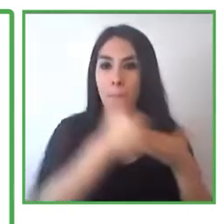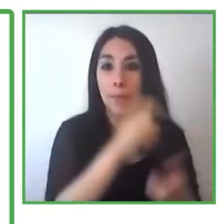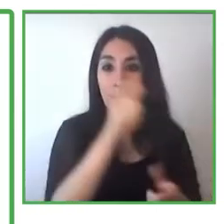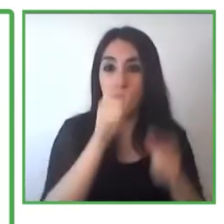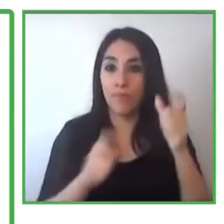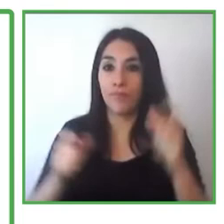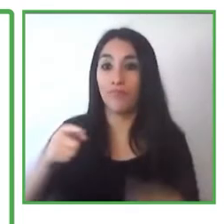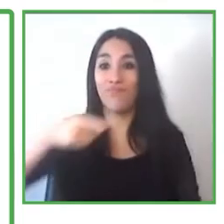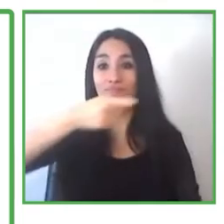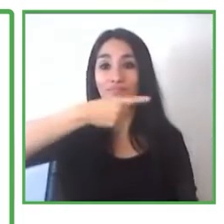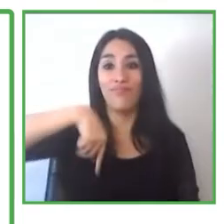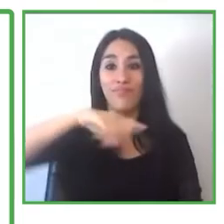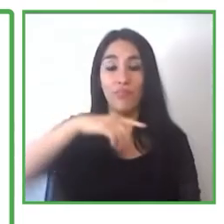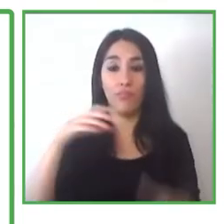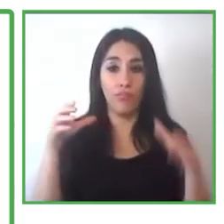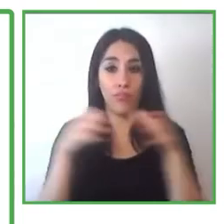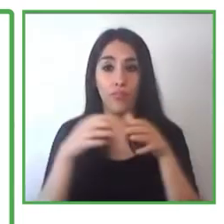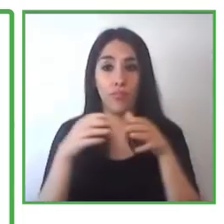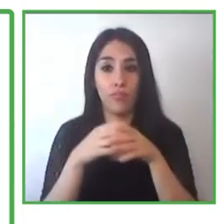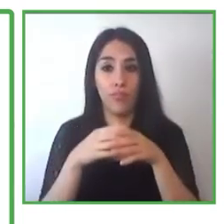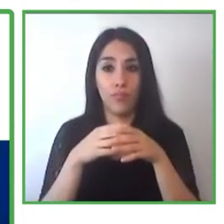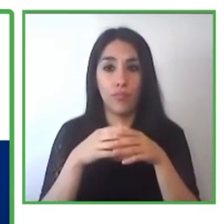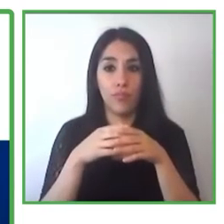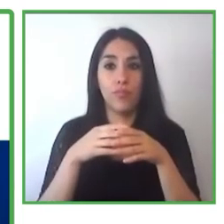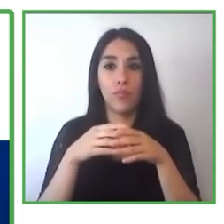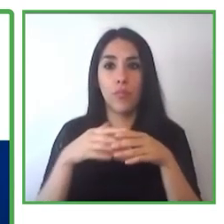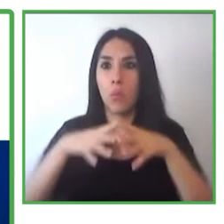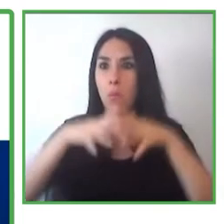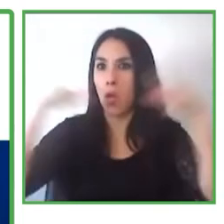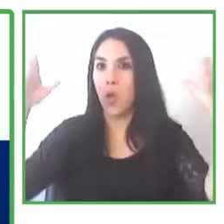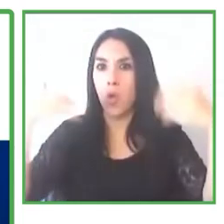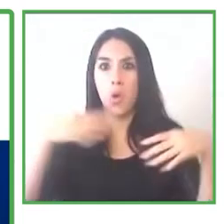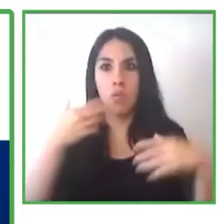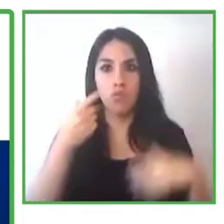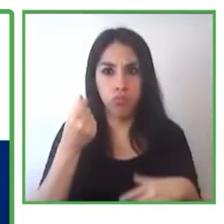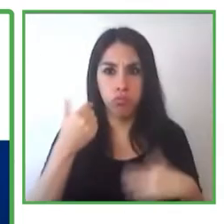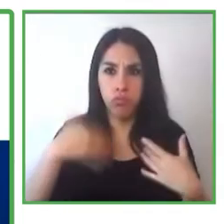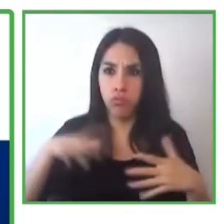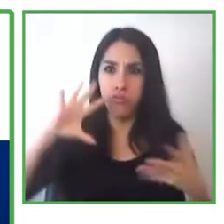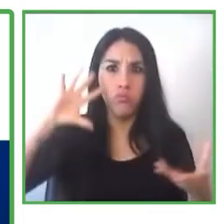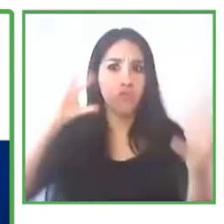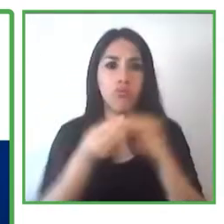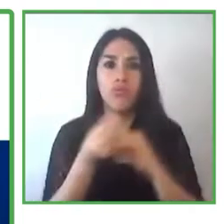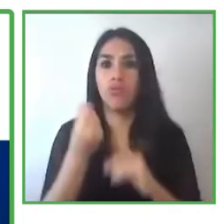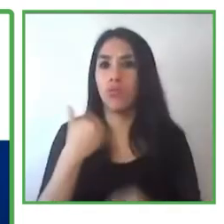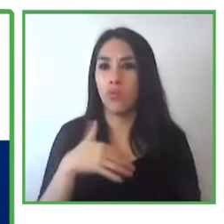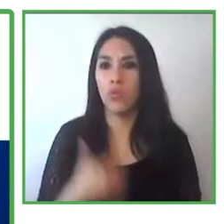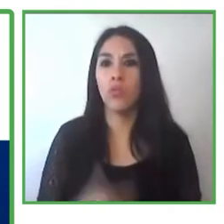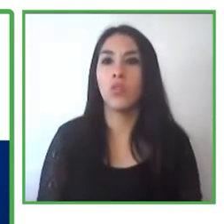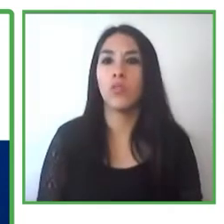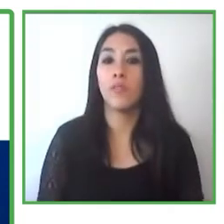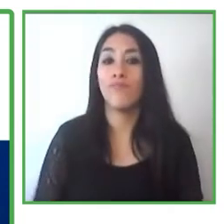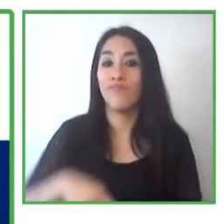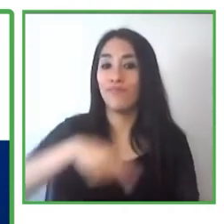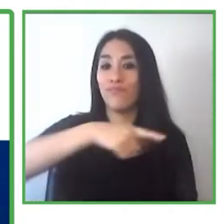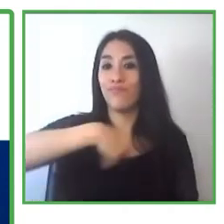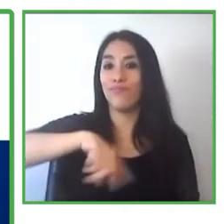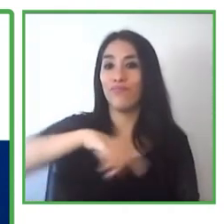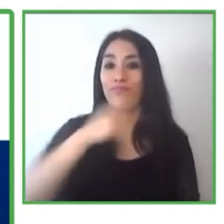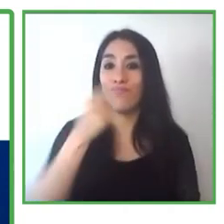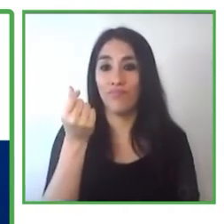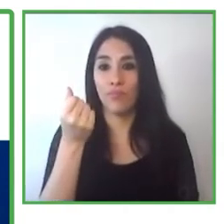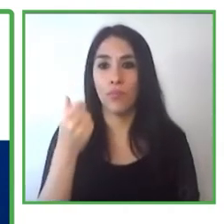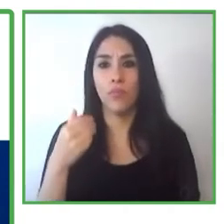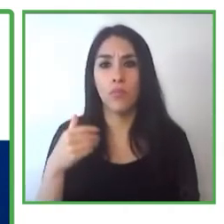activos y presupuesto y una de las 5 mayores del mundo. Como decía, pues el presupuesto recurrente de la Fundación La Caixa es